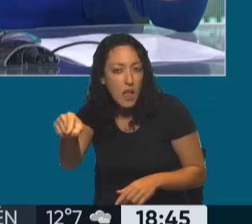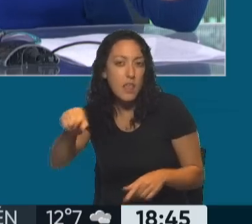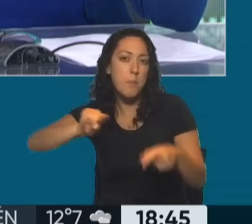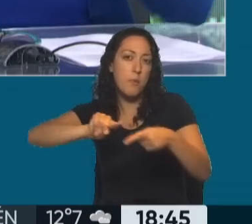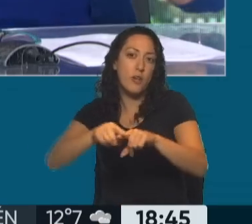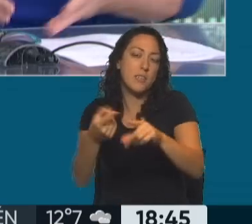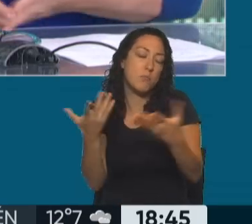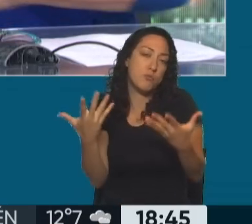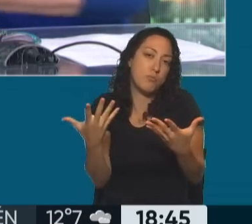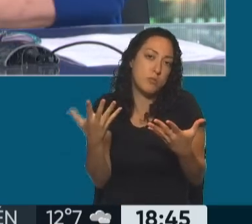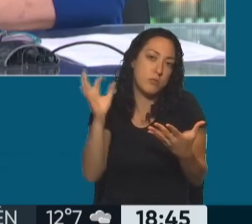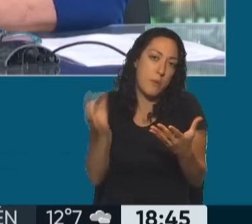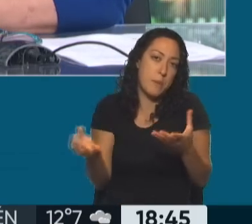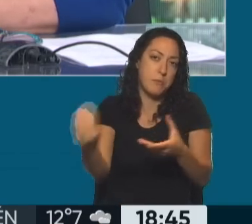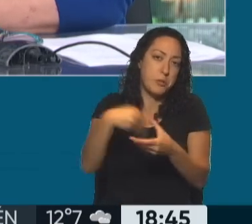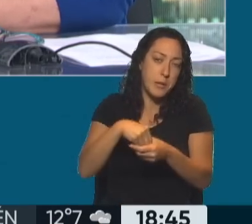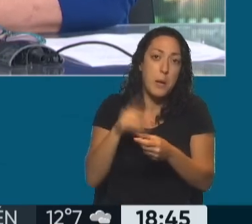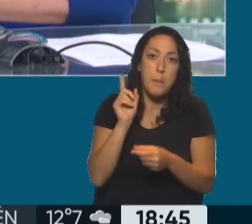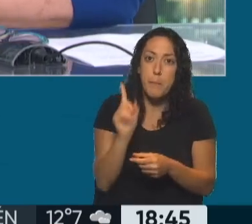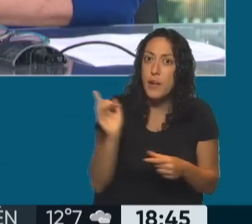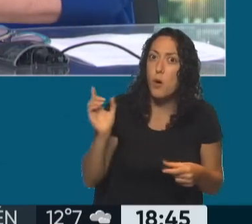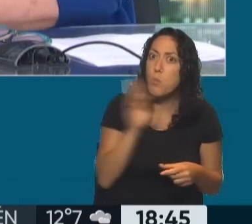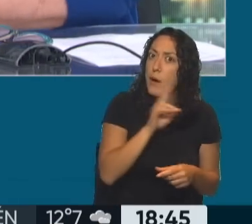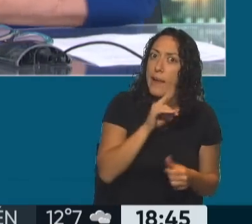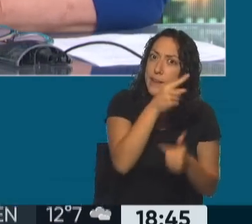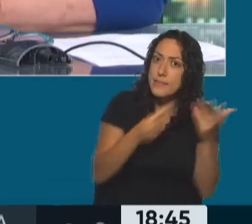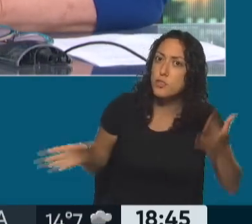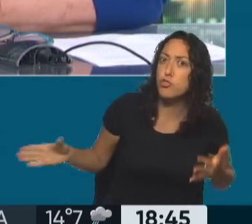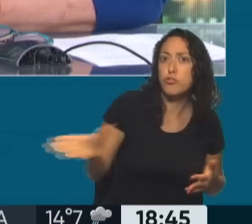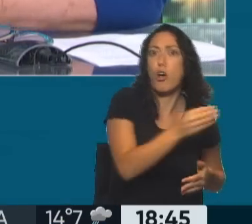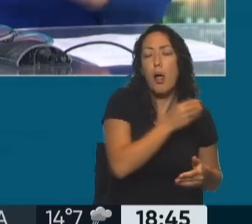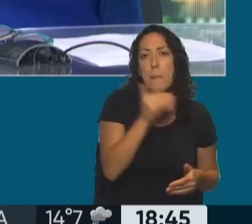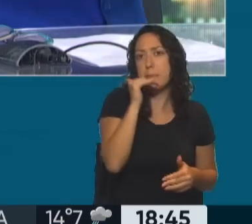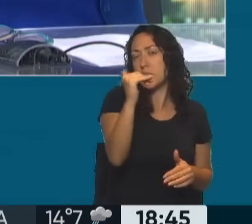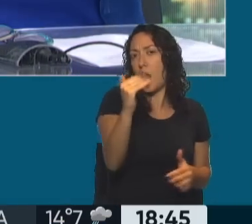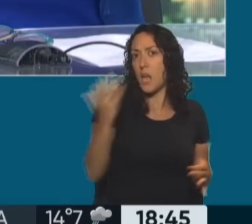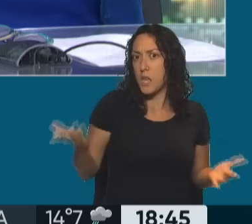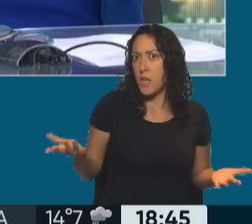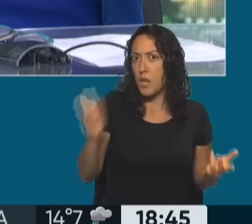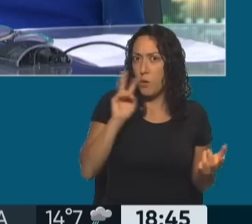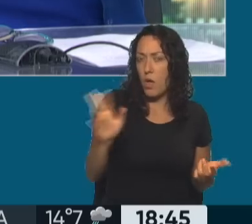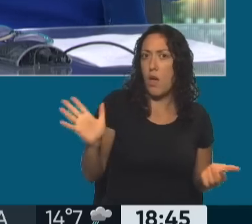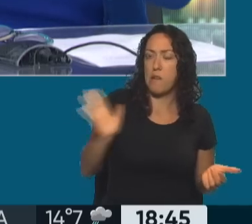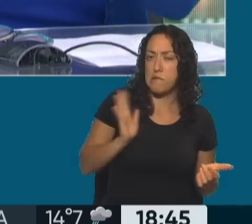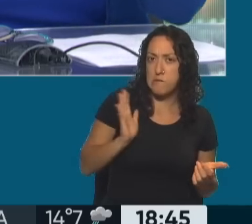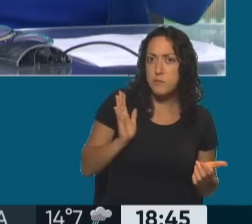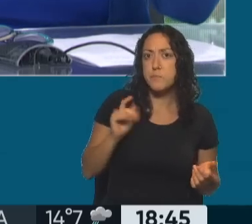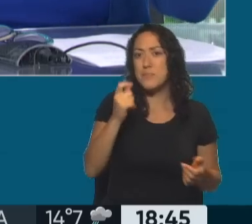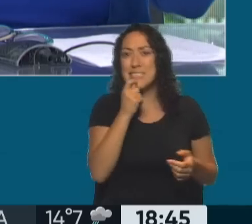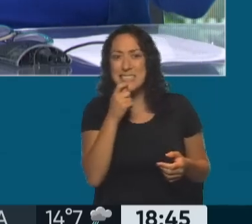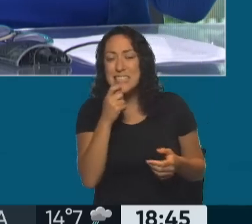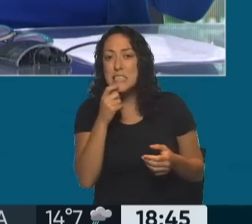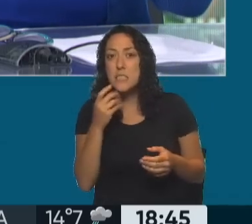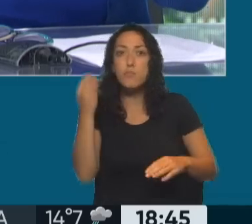muy comprometida, sino a todas las mujeres que reciben el mensaje de que estas son las consecuencias o